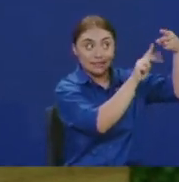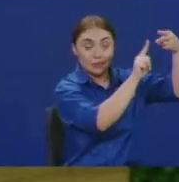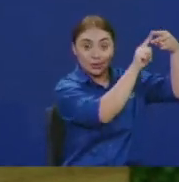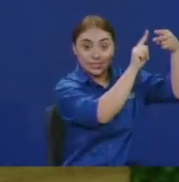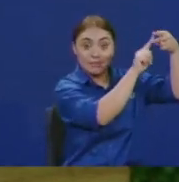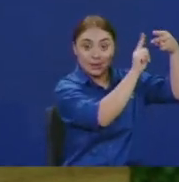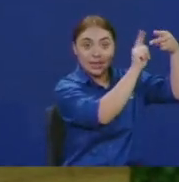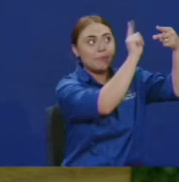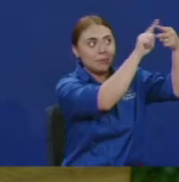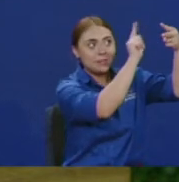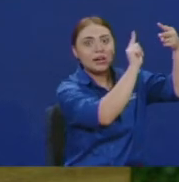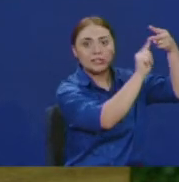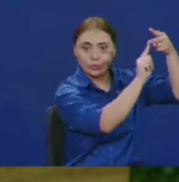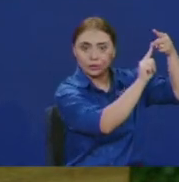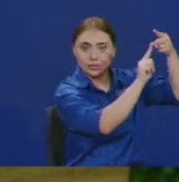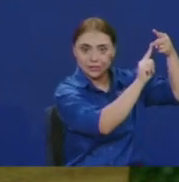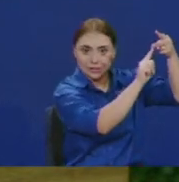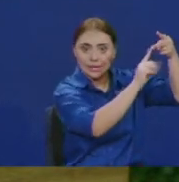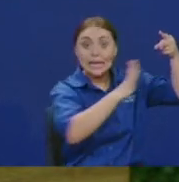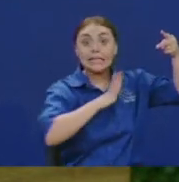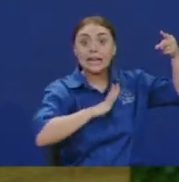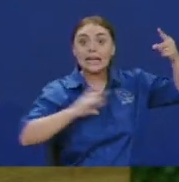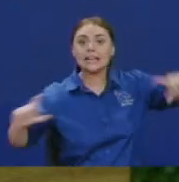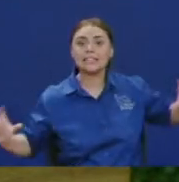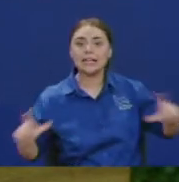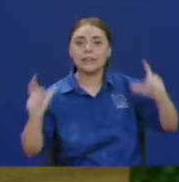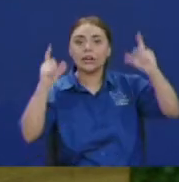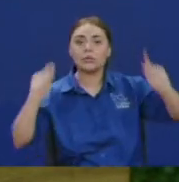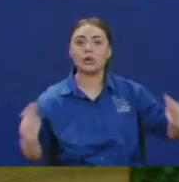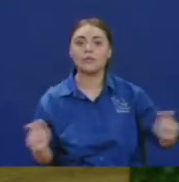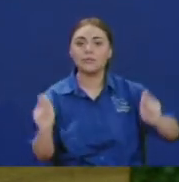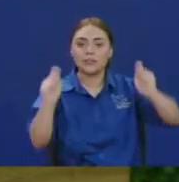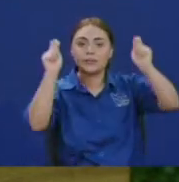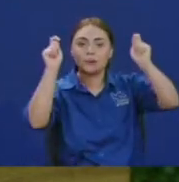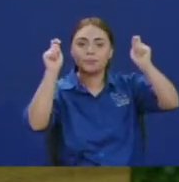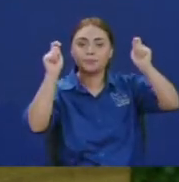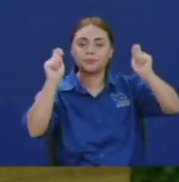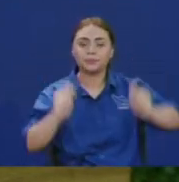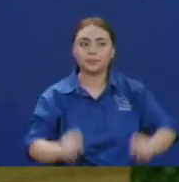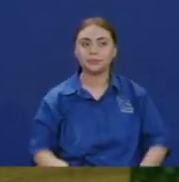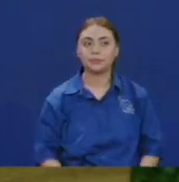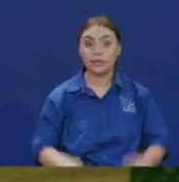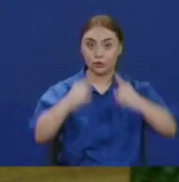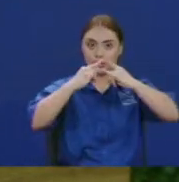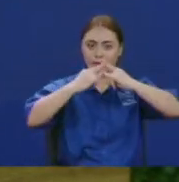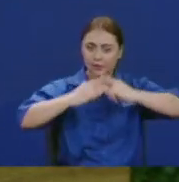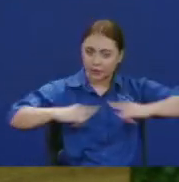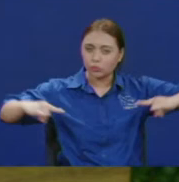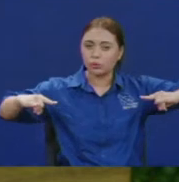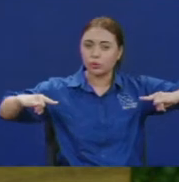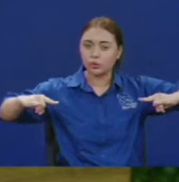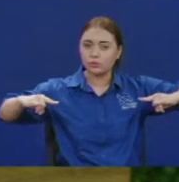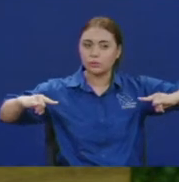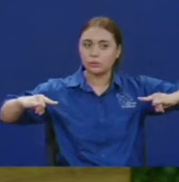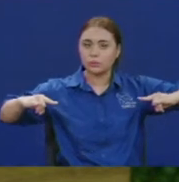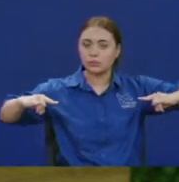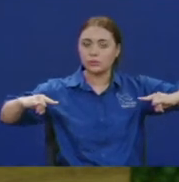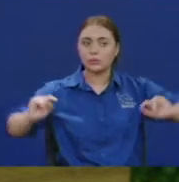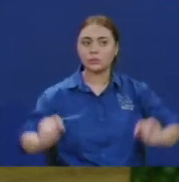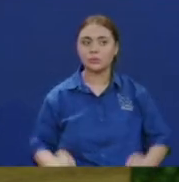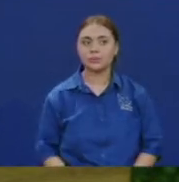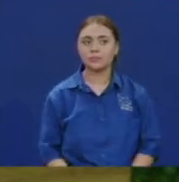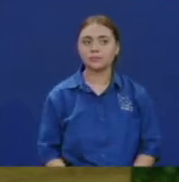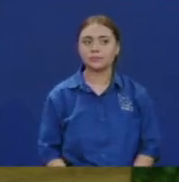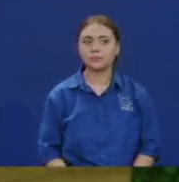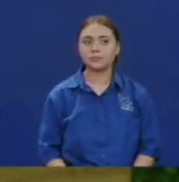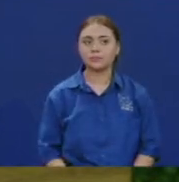Pentecostés y las de otoño, pues Pascua, trompetas y Sucot, ¿verdad? Tabernáculos. El Tabernáculos era como en septiembre,